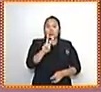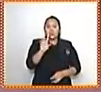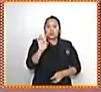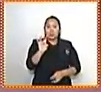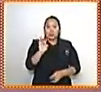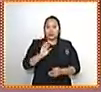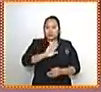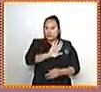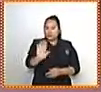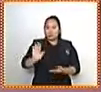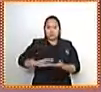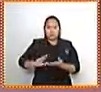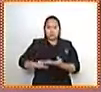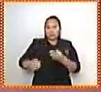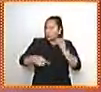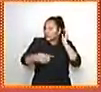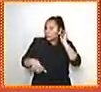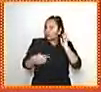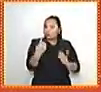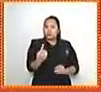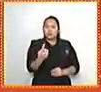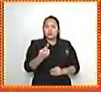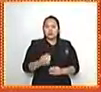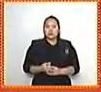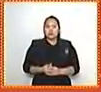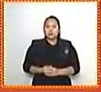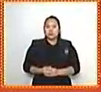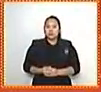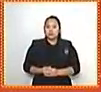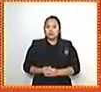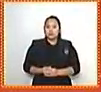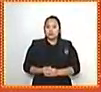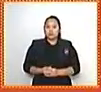tú invertís la diaria más uno, el número favorecido es